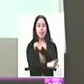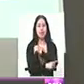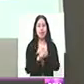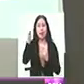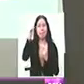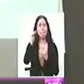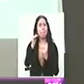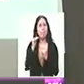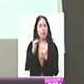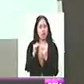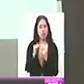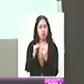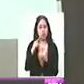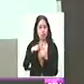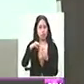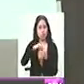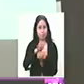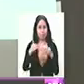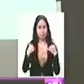de contagios. La siguiente.